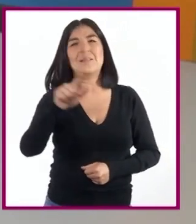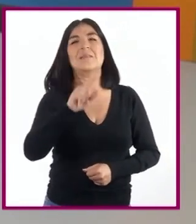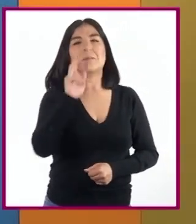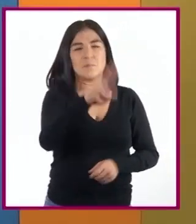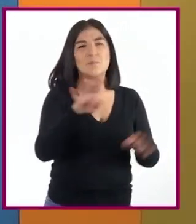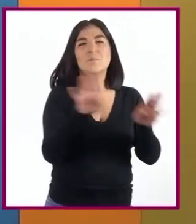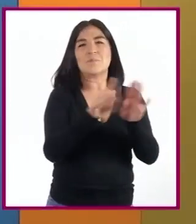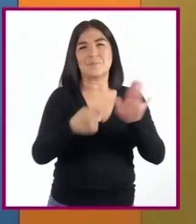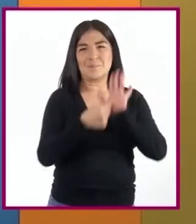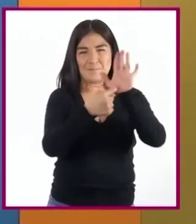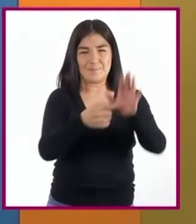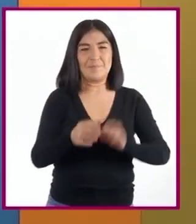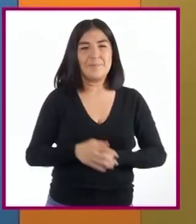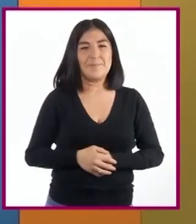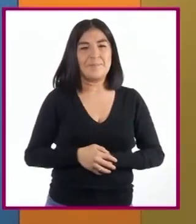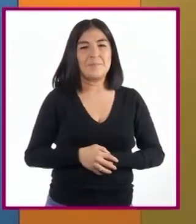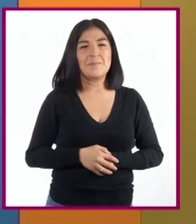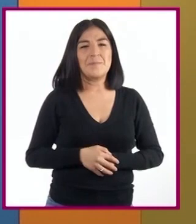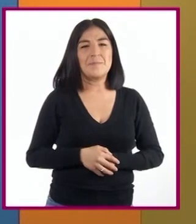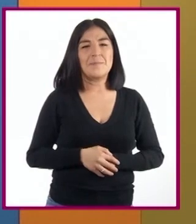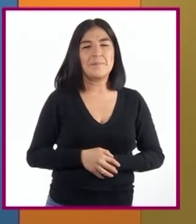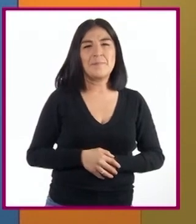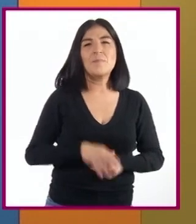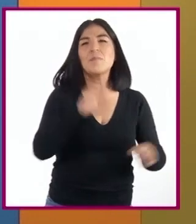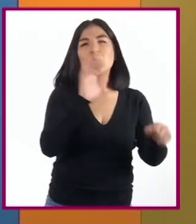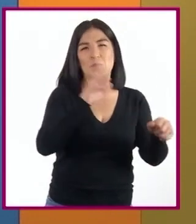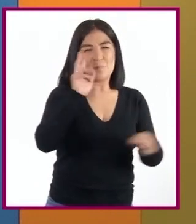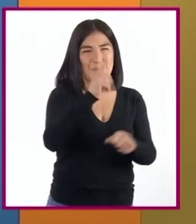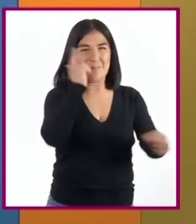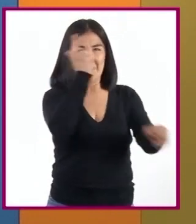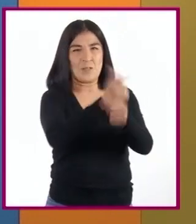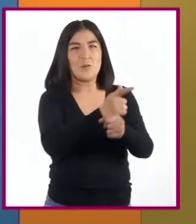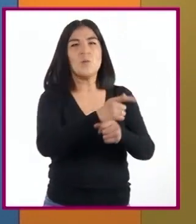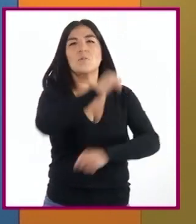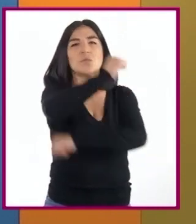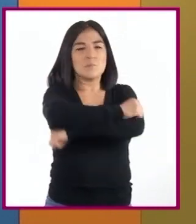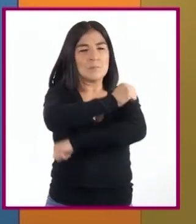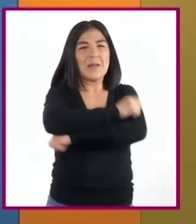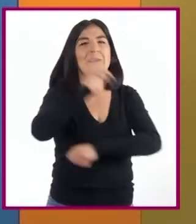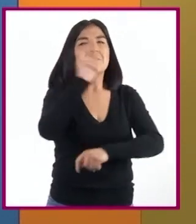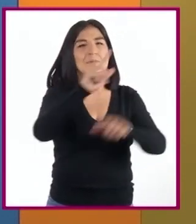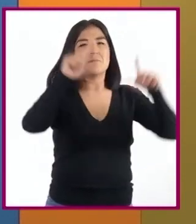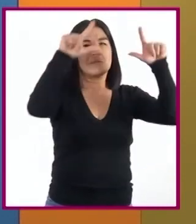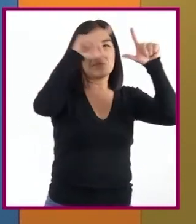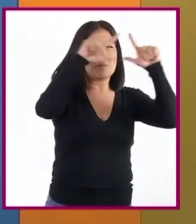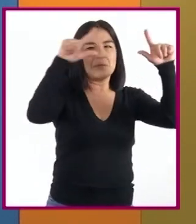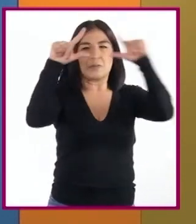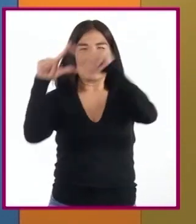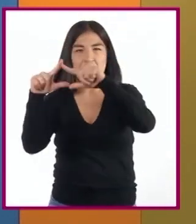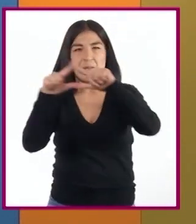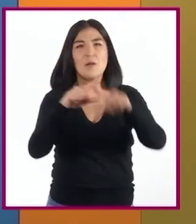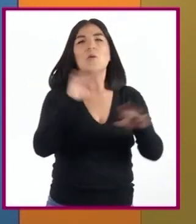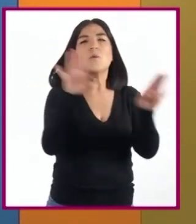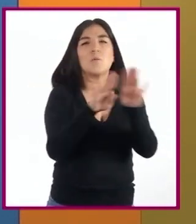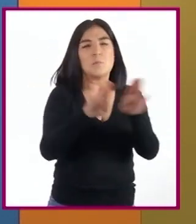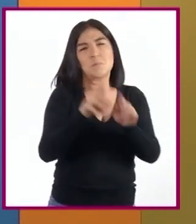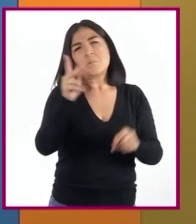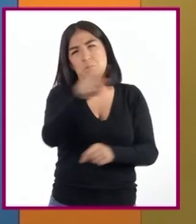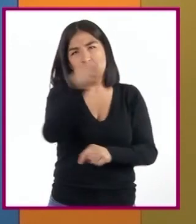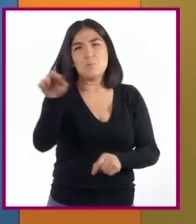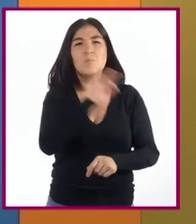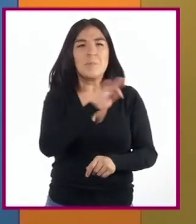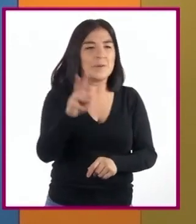siguiente: identifiquen en el siguiente vitral los triángulos congruentes. Les sugerimos como estrategia